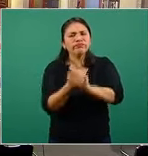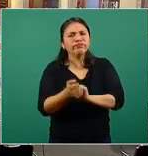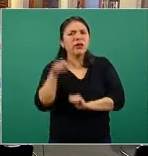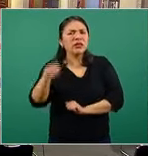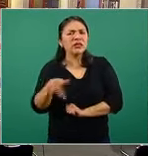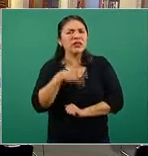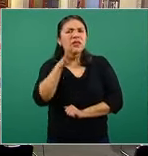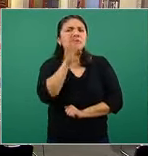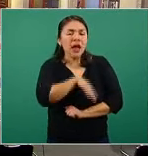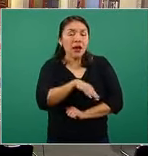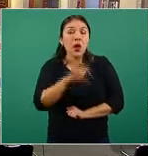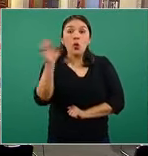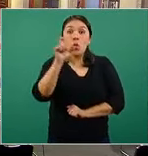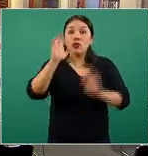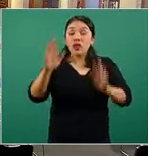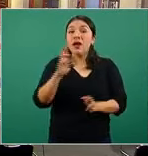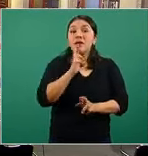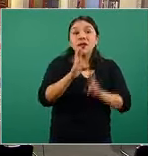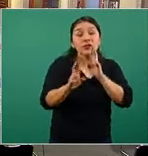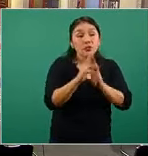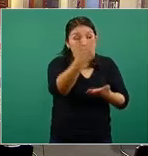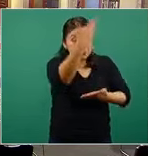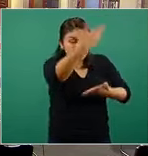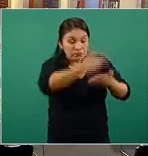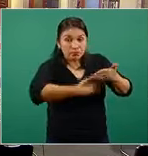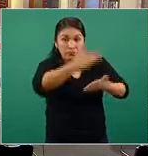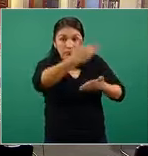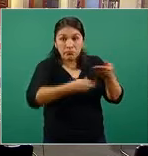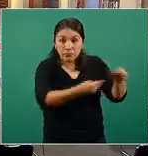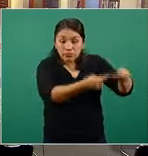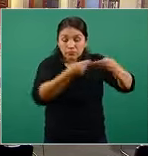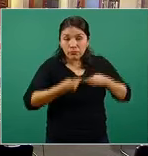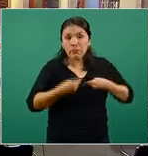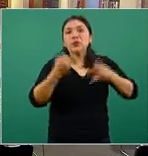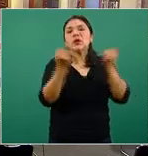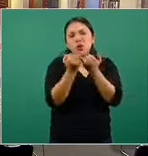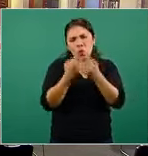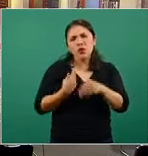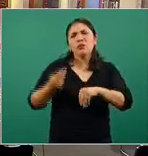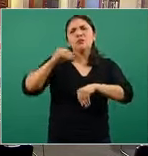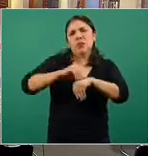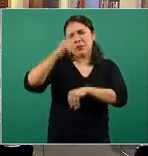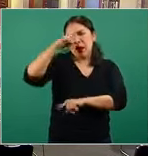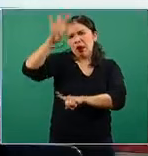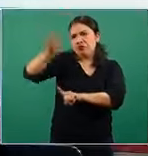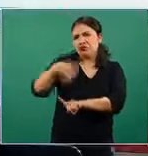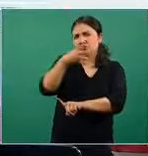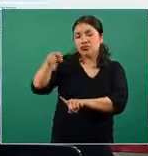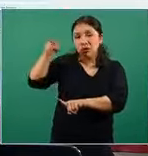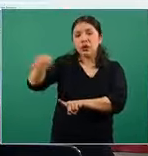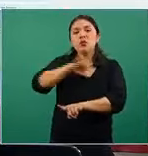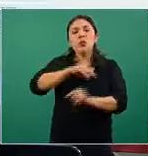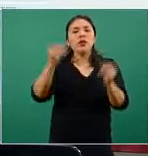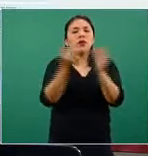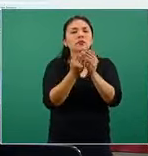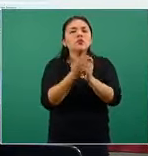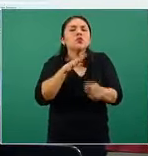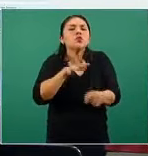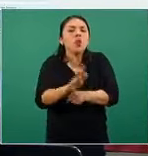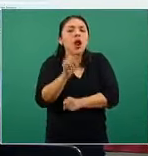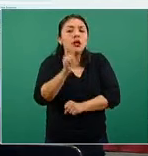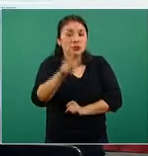cuando empecemos a tener los resultados de estas dictaminaciones, estaremos también anexando a la tabla aquellos que pudieran clasificarse